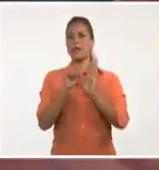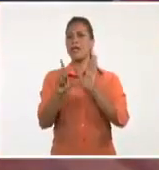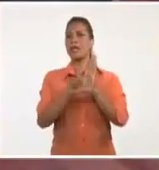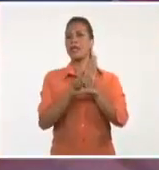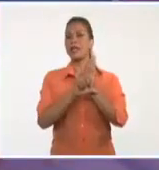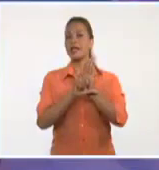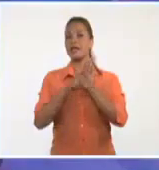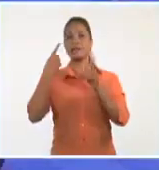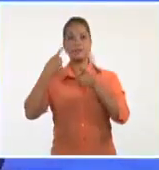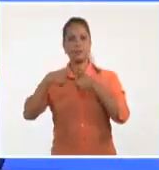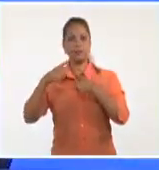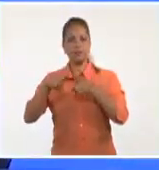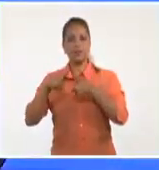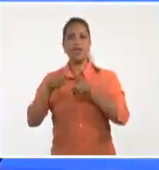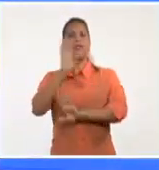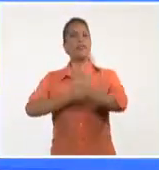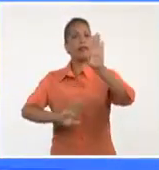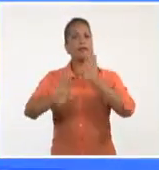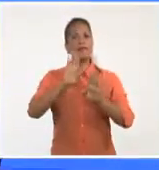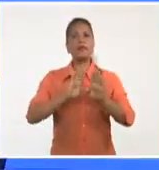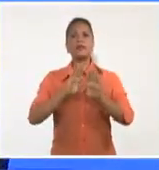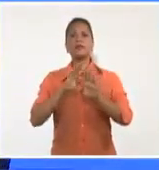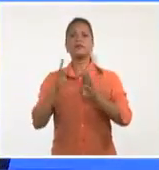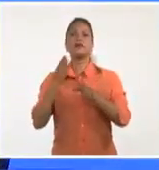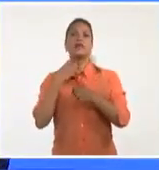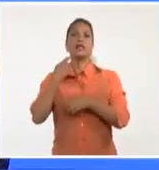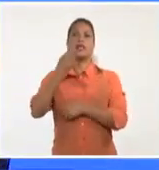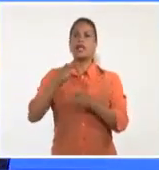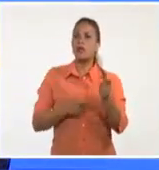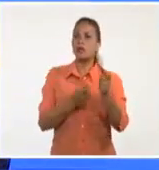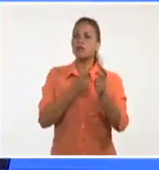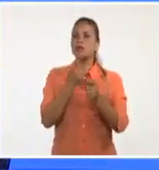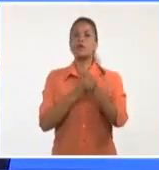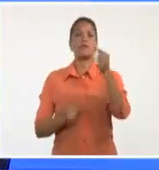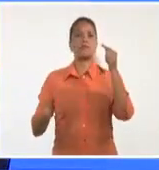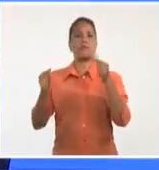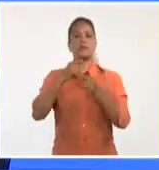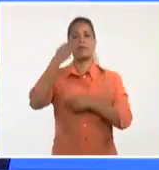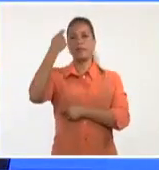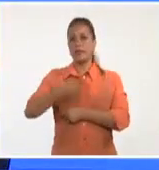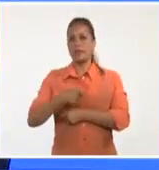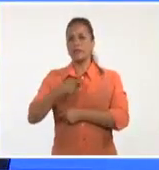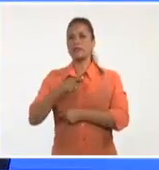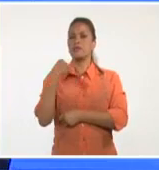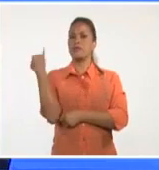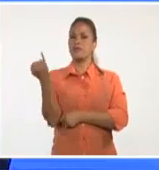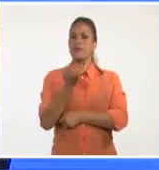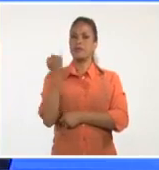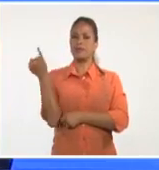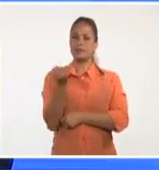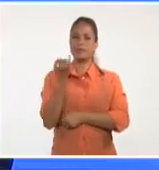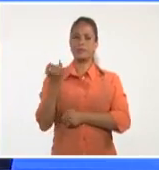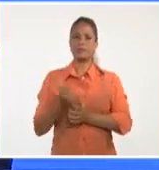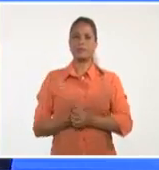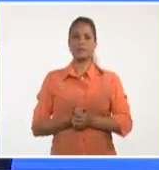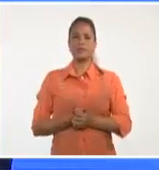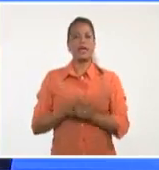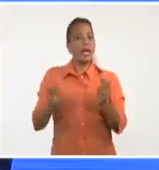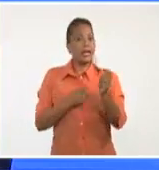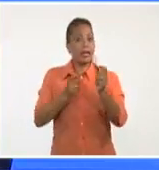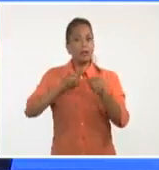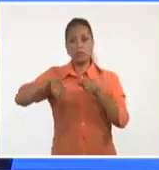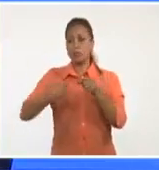extraterritoriales. Defiende el multilateralismo y los principios del derecho internacional. En la batalla contra